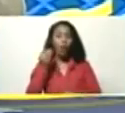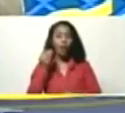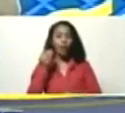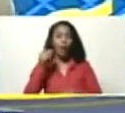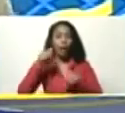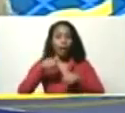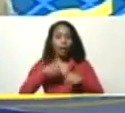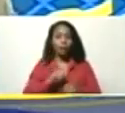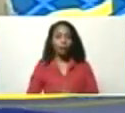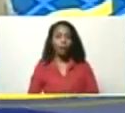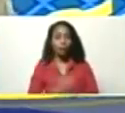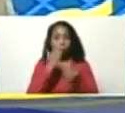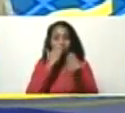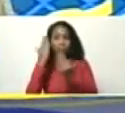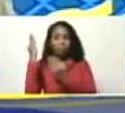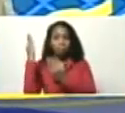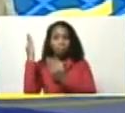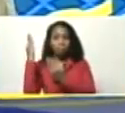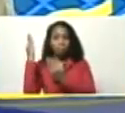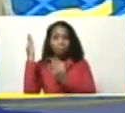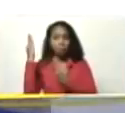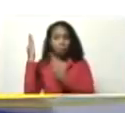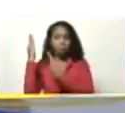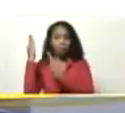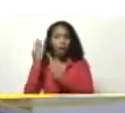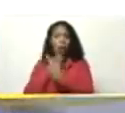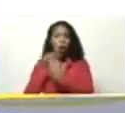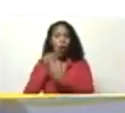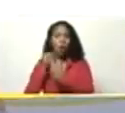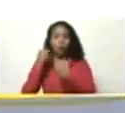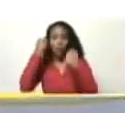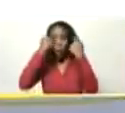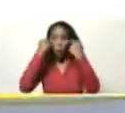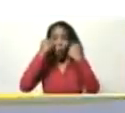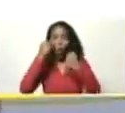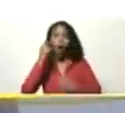aquí, mírenla bien, la muchacha de los ojos azules,